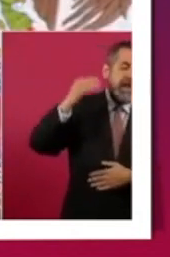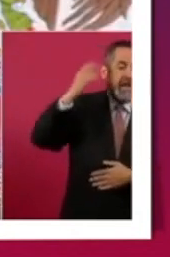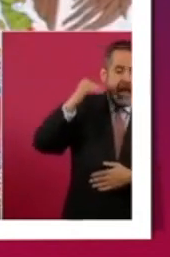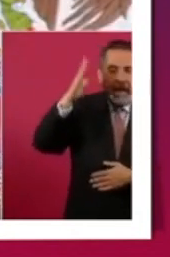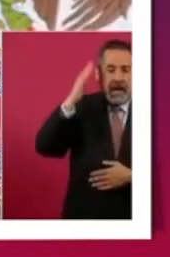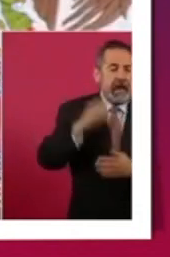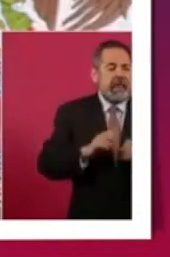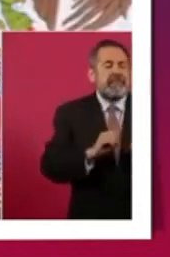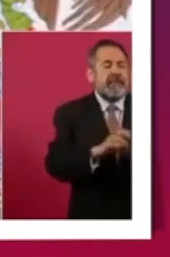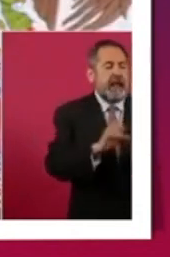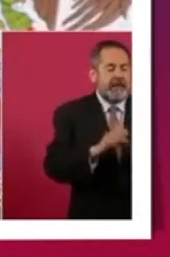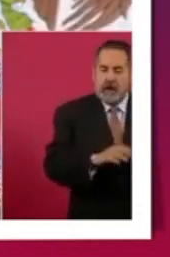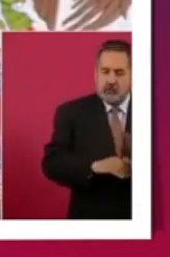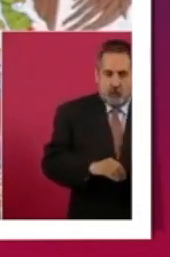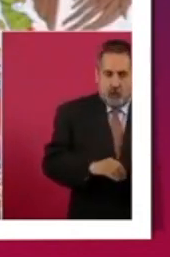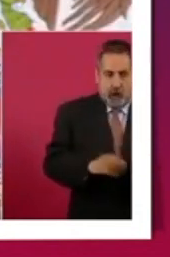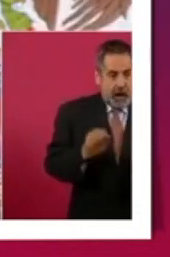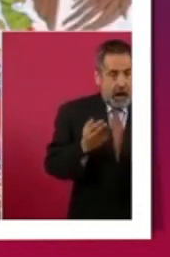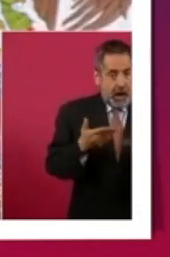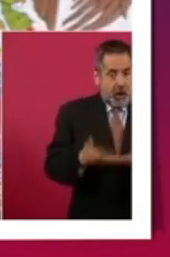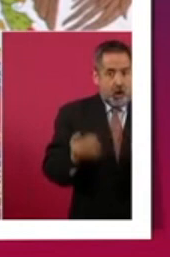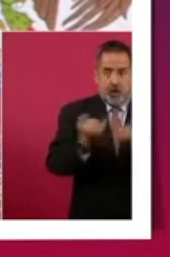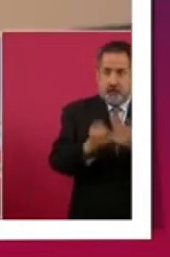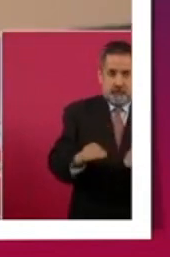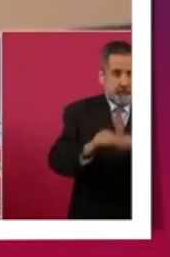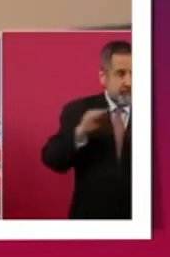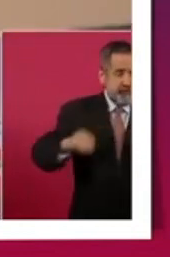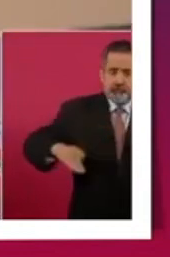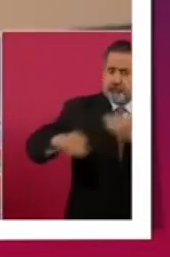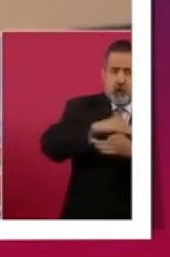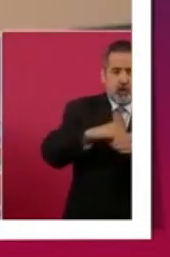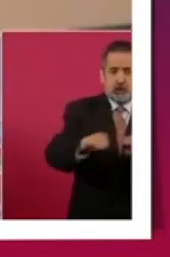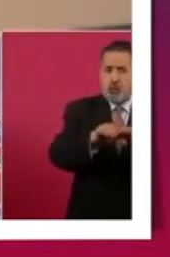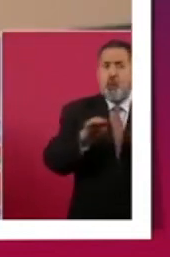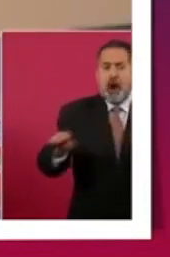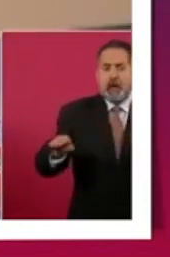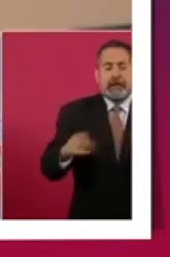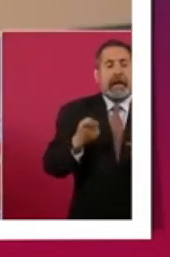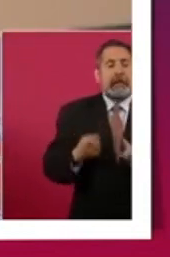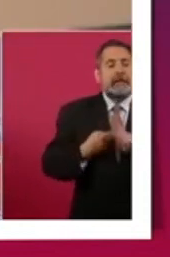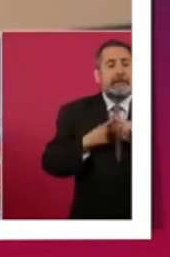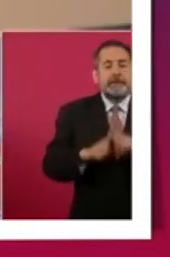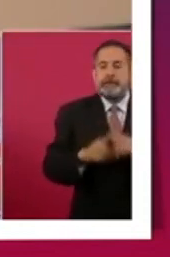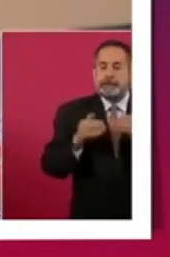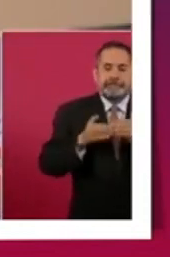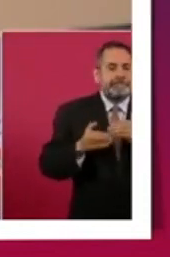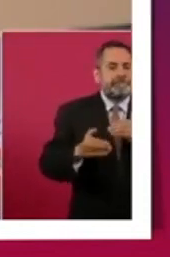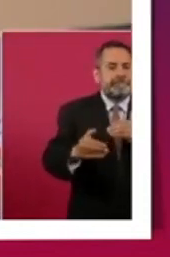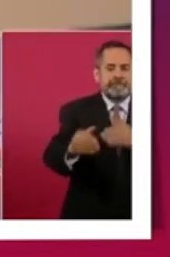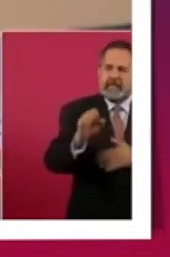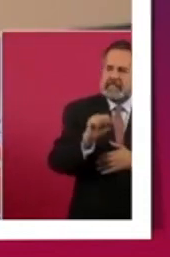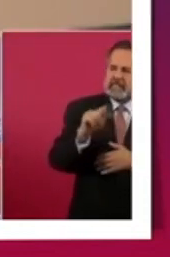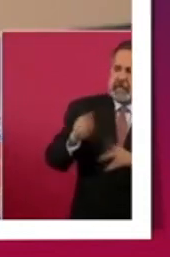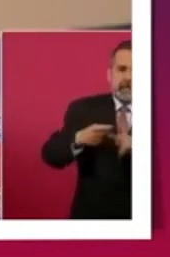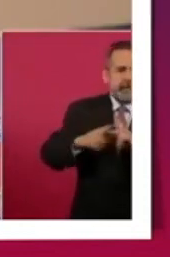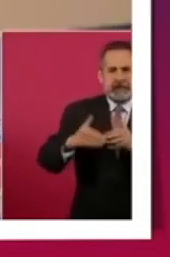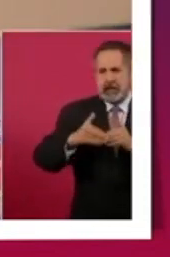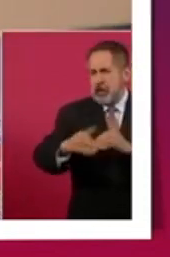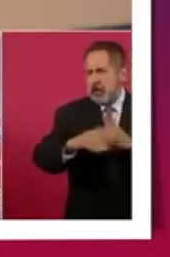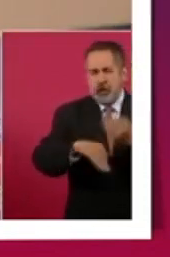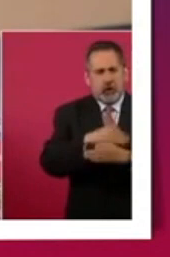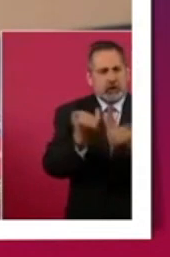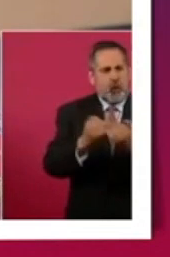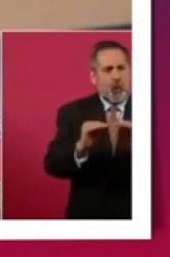Tatiana Cloutier. José Abugaber, presidente de la Confederación de Cámaras Industriales, la CONCAMIN, confía en que la